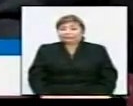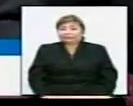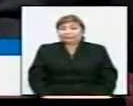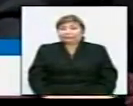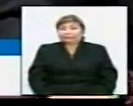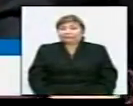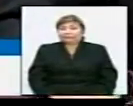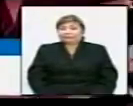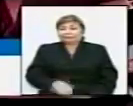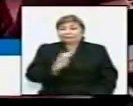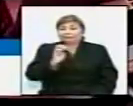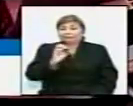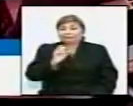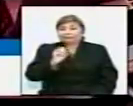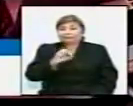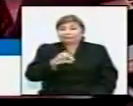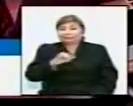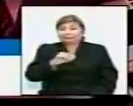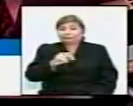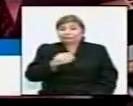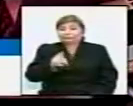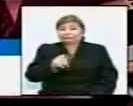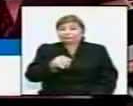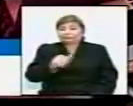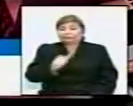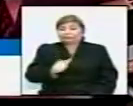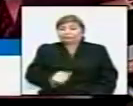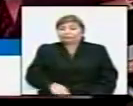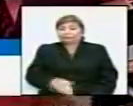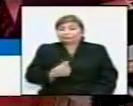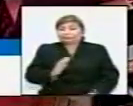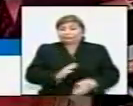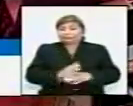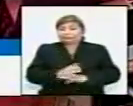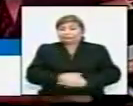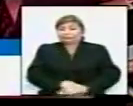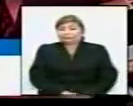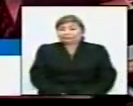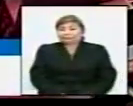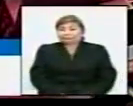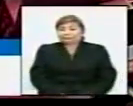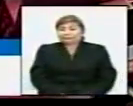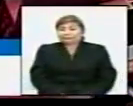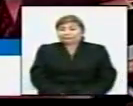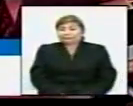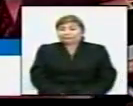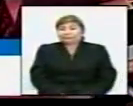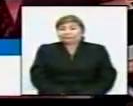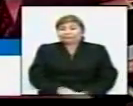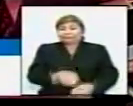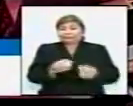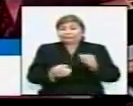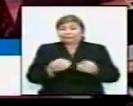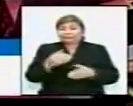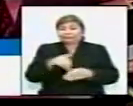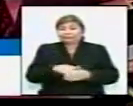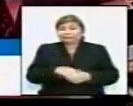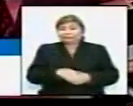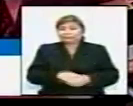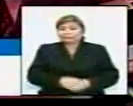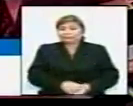Congresista Espinosa, luego congresista Costa. Presidenta, por su intermedio, al señor presidente del Jurado Nacional de